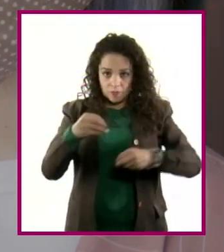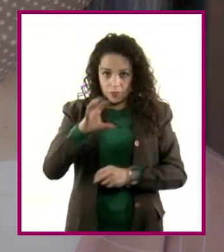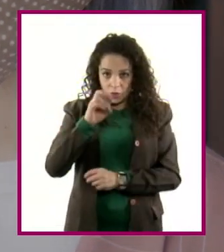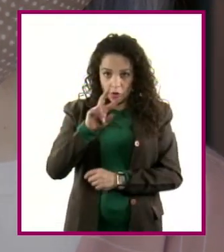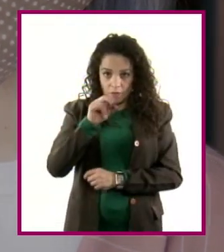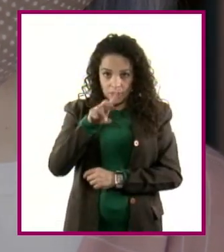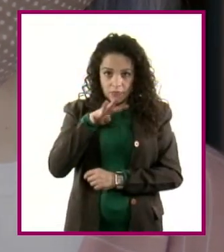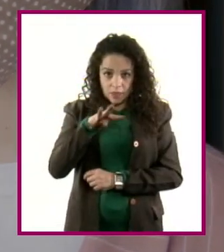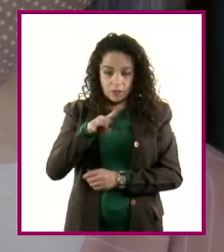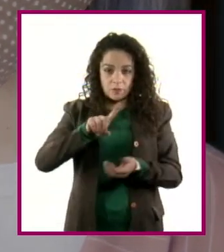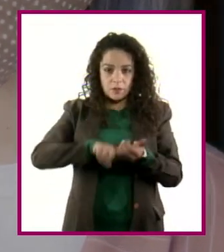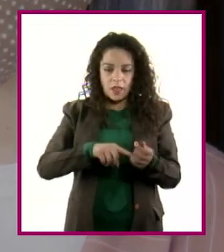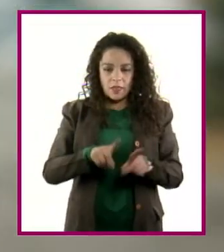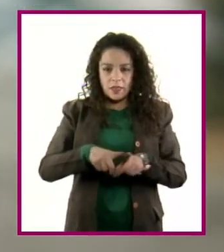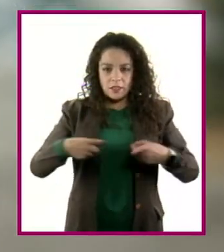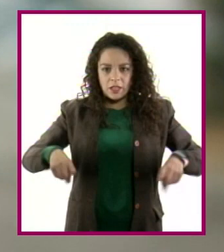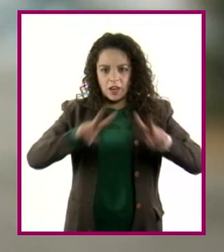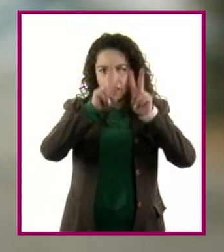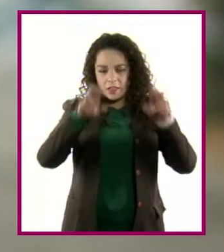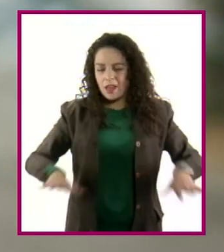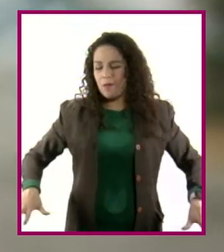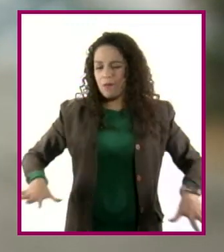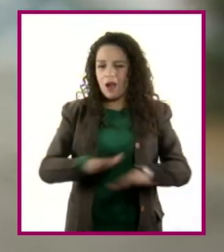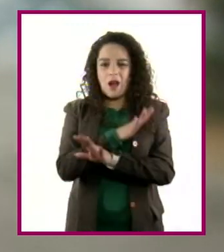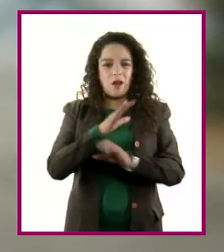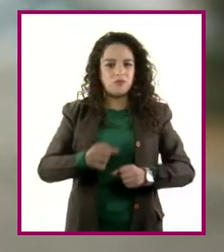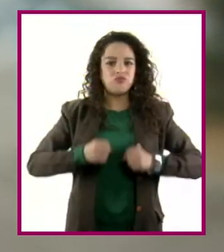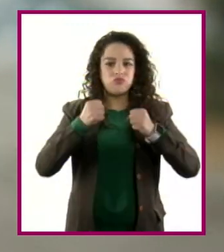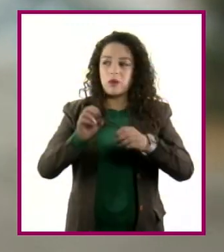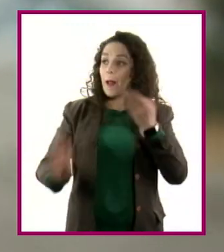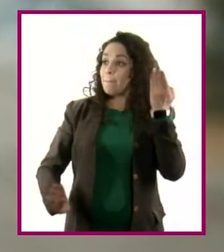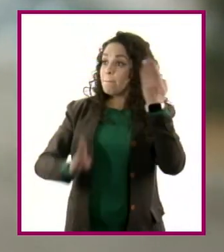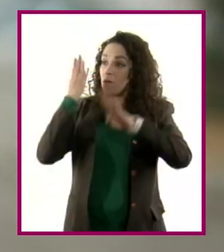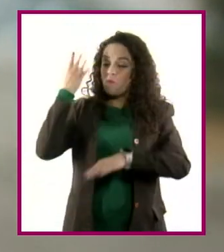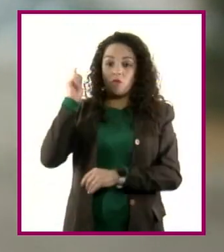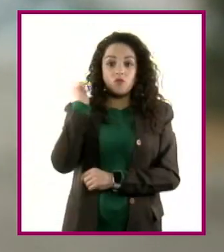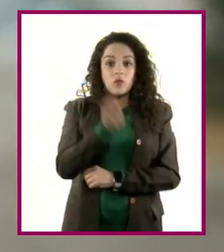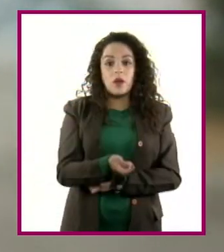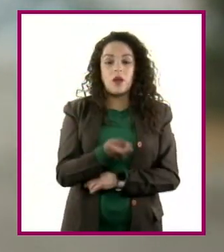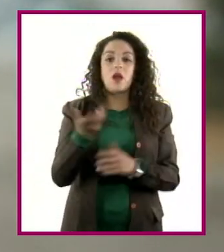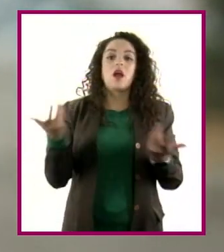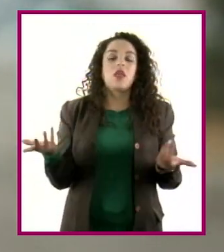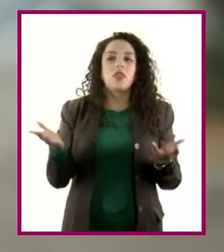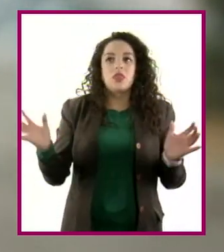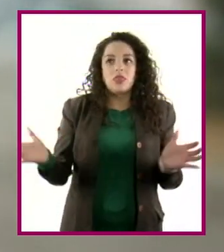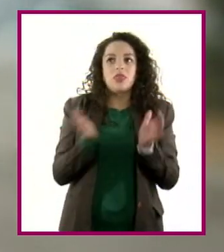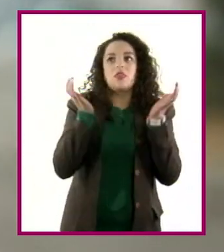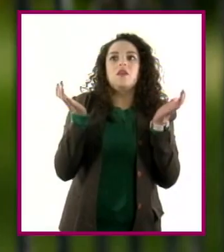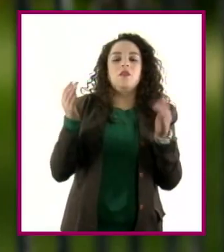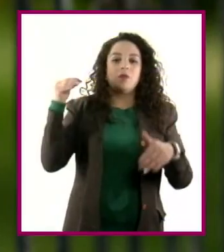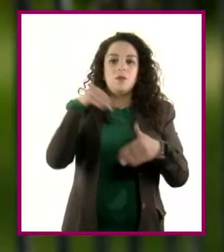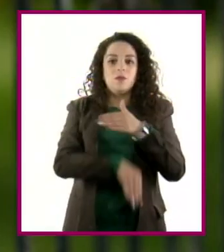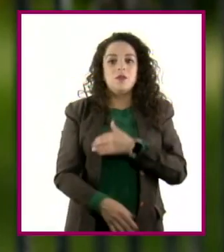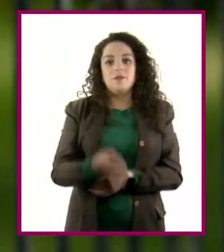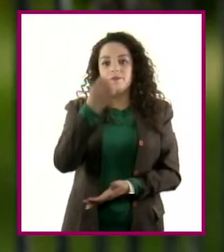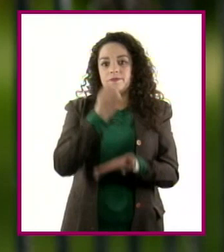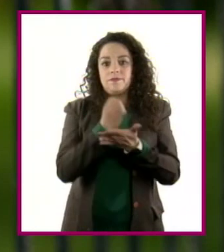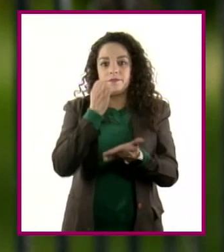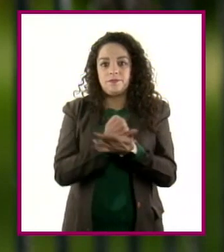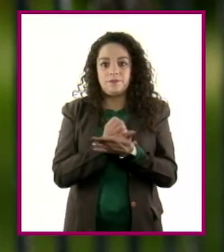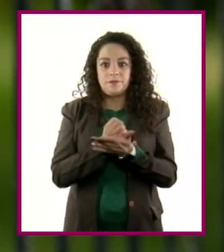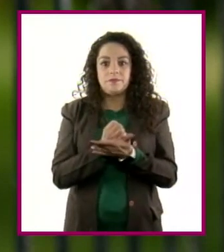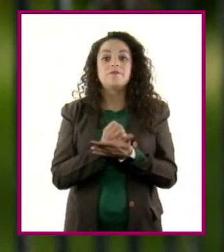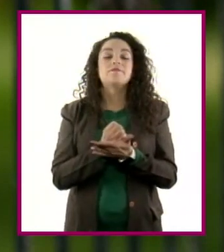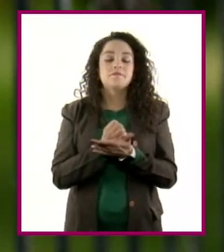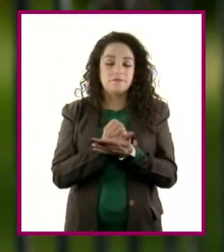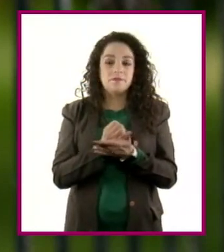materia de desarrollo ha cambiado radicalmente. El mundo se enfrenta a una conmoción socioeconómica sin precedentes. En un momento de